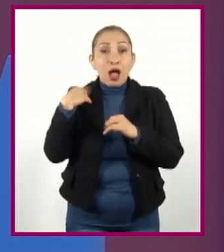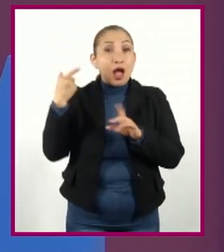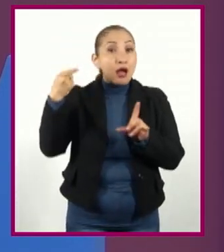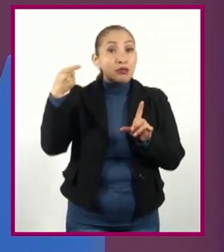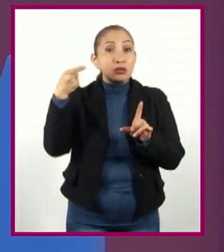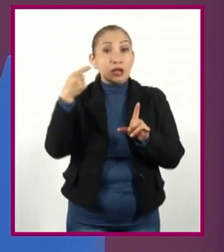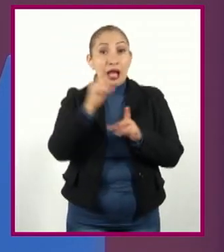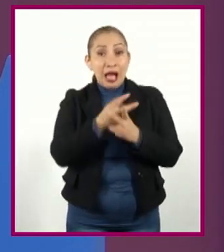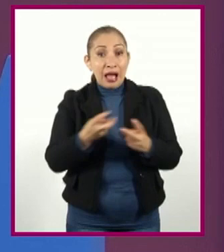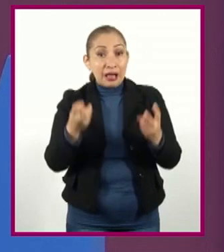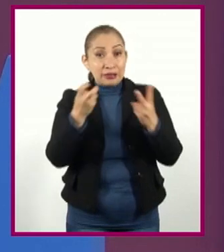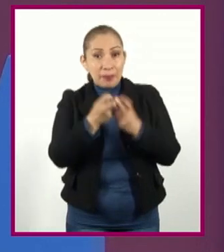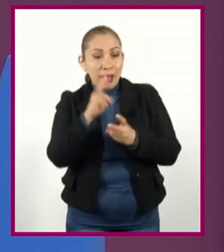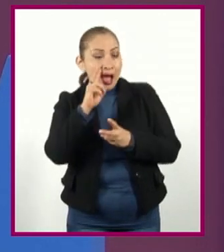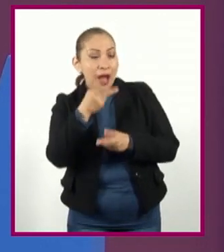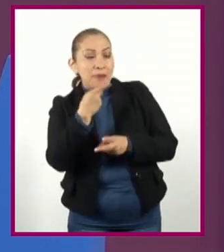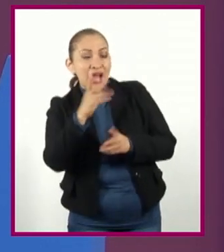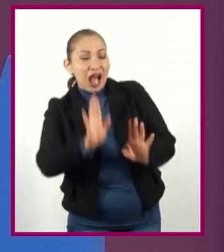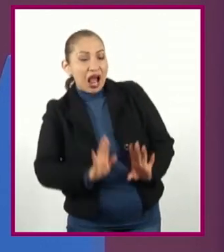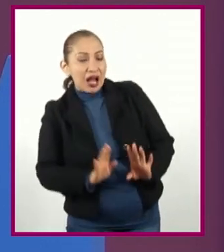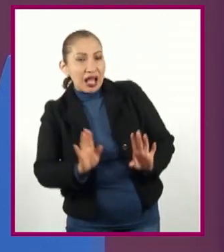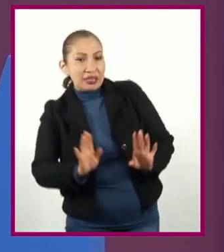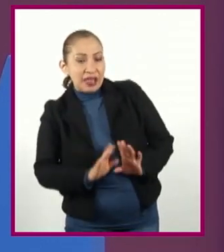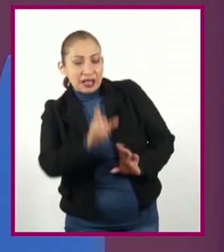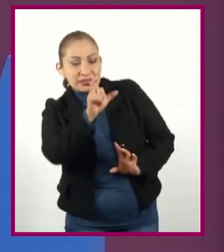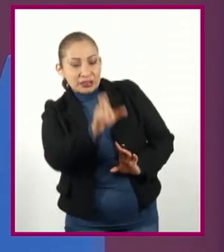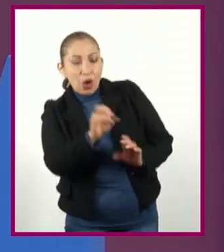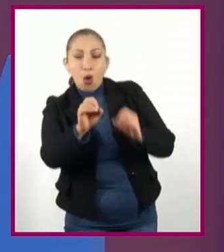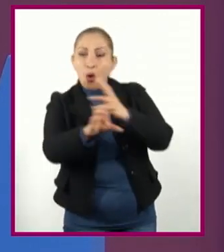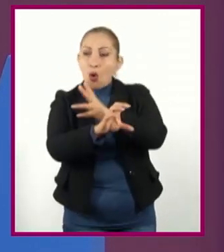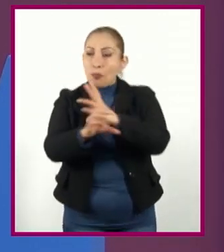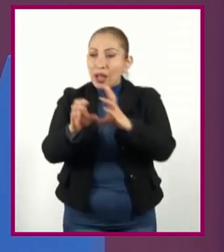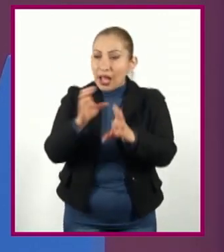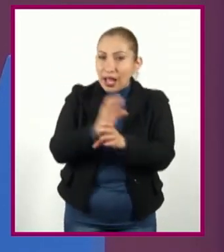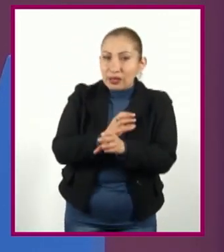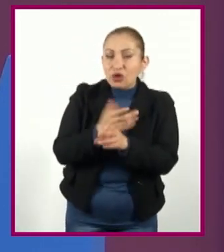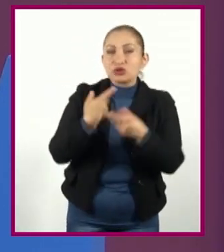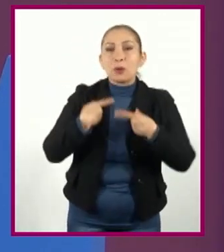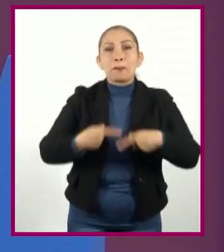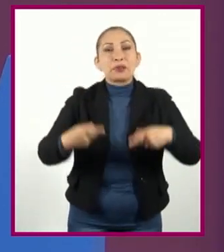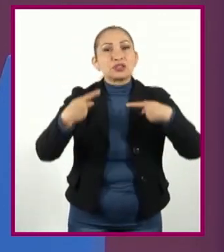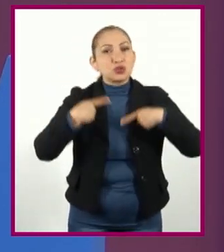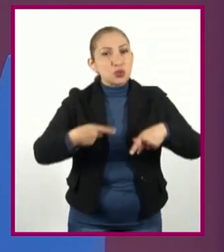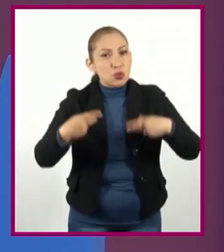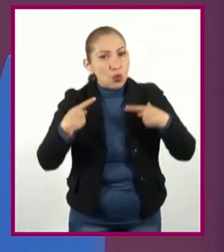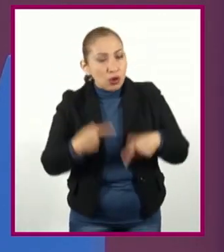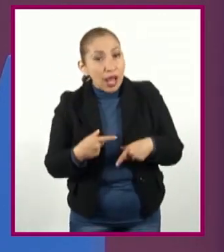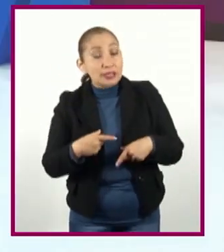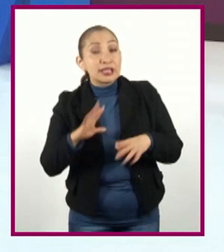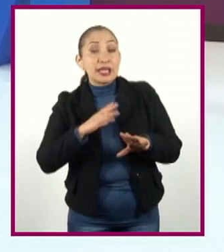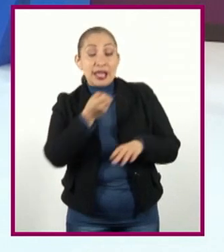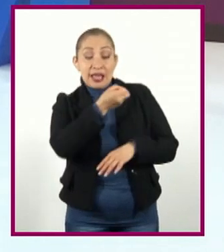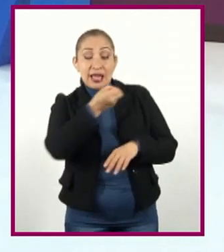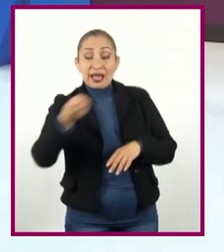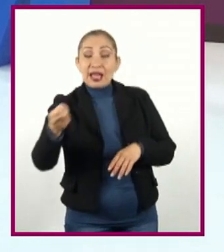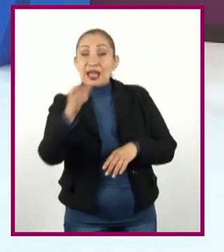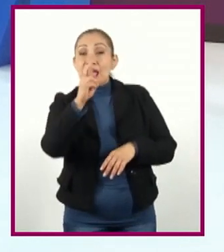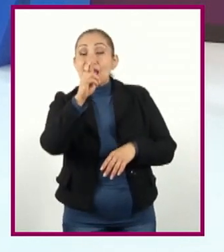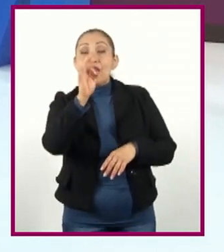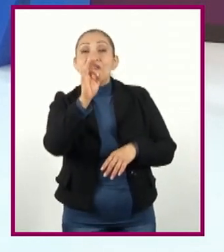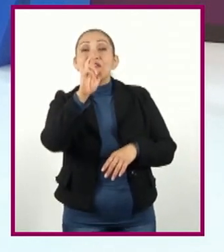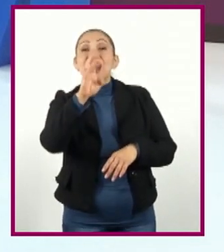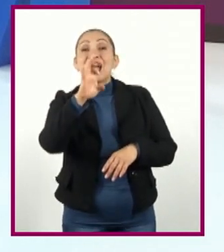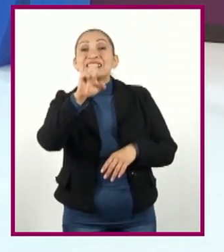las cualidades de las personas, objetos, situaciones, mientras que las frases adjetivas dan